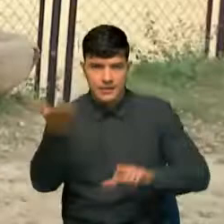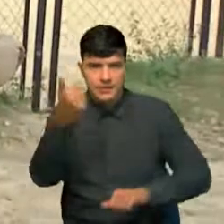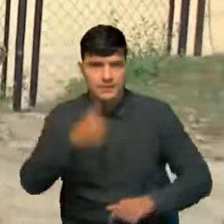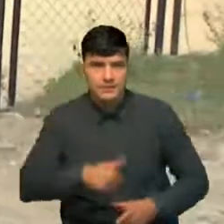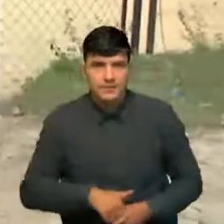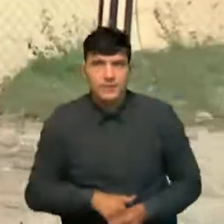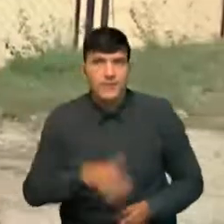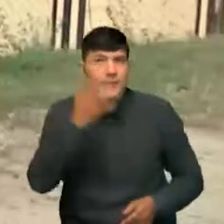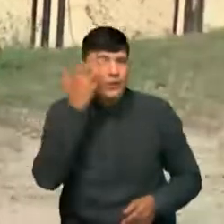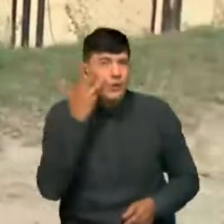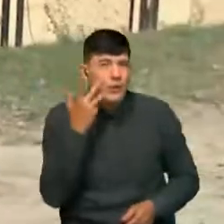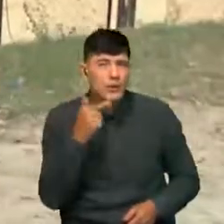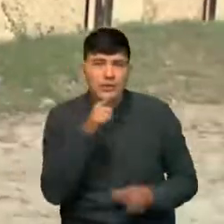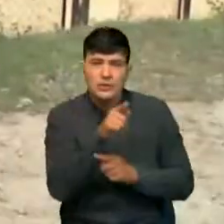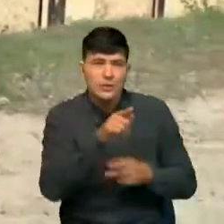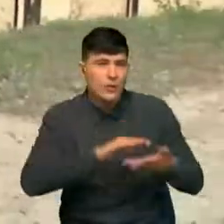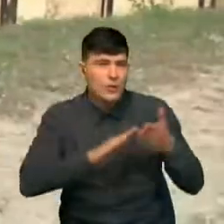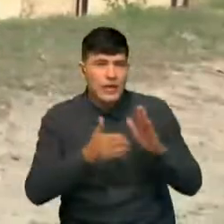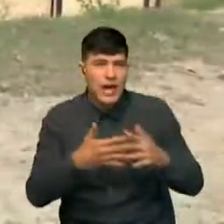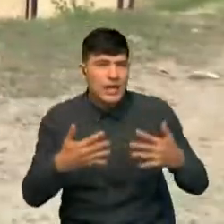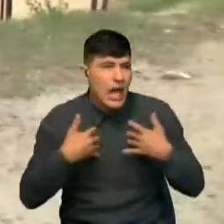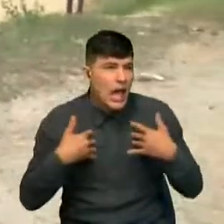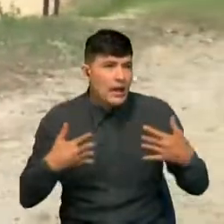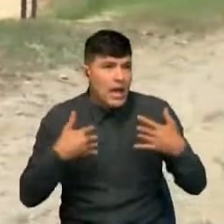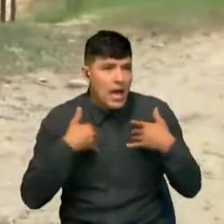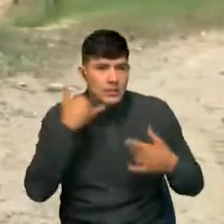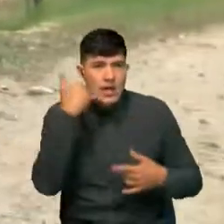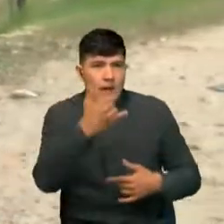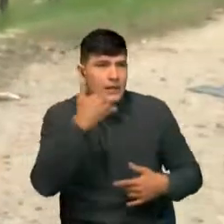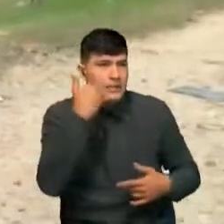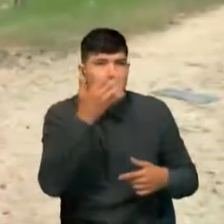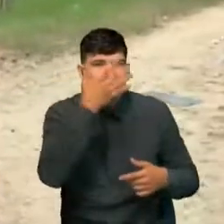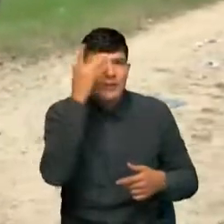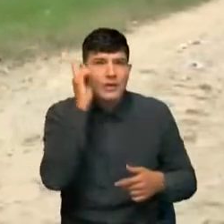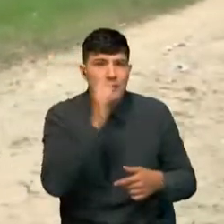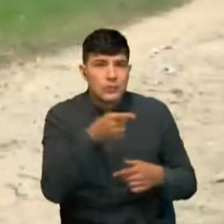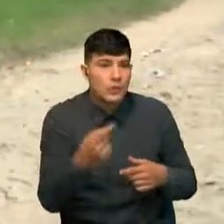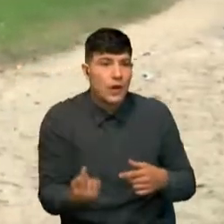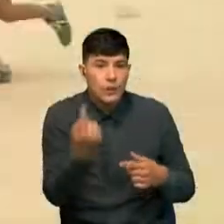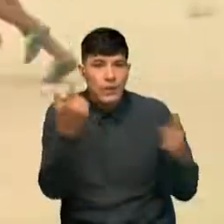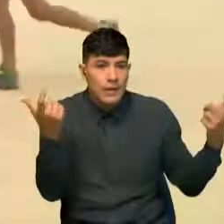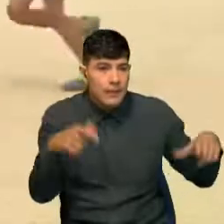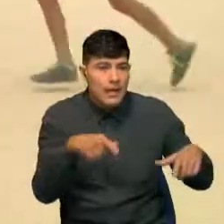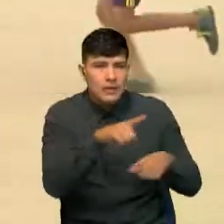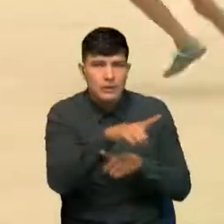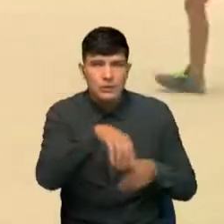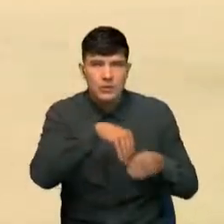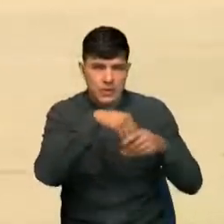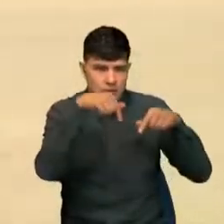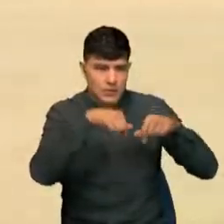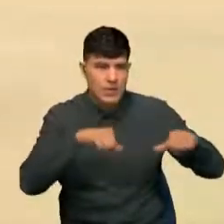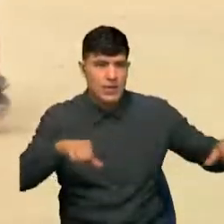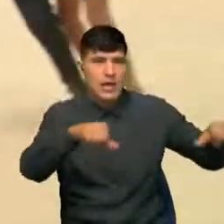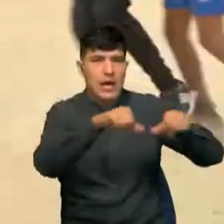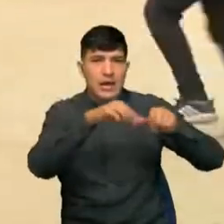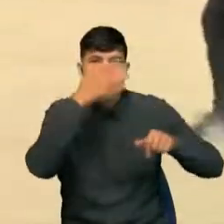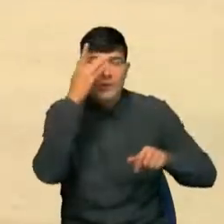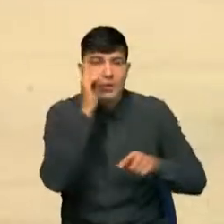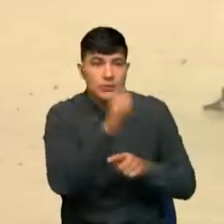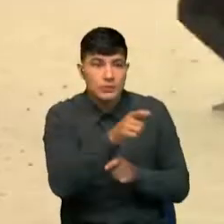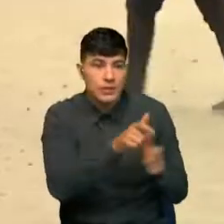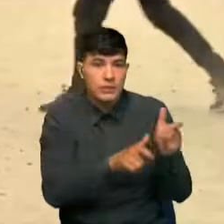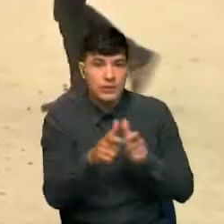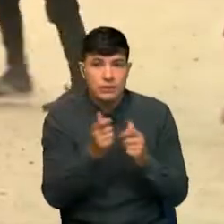A diario reciben quejas las autoridades del sector de Villampis por la única cancha que está situada dentro del sector, pues las personas que